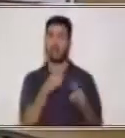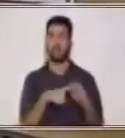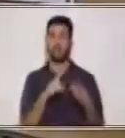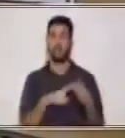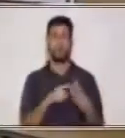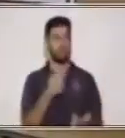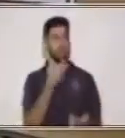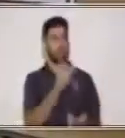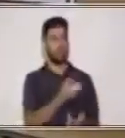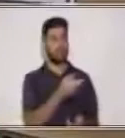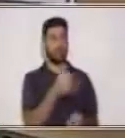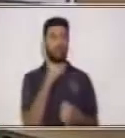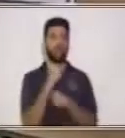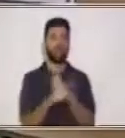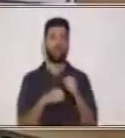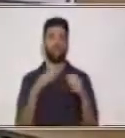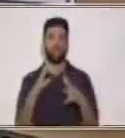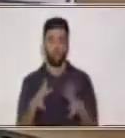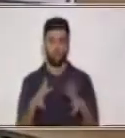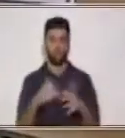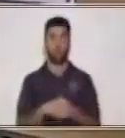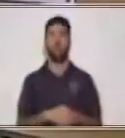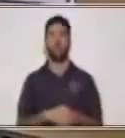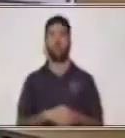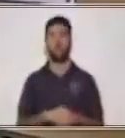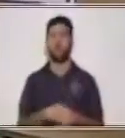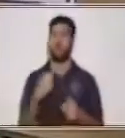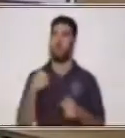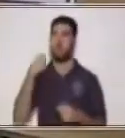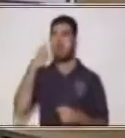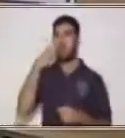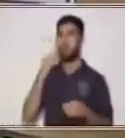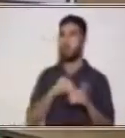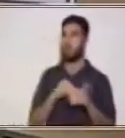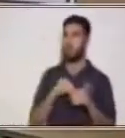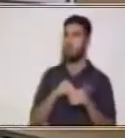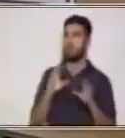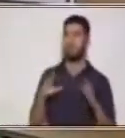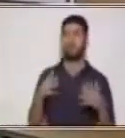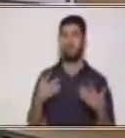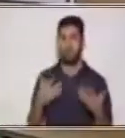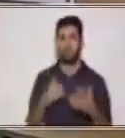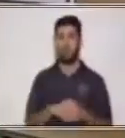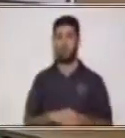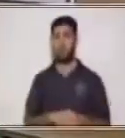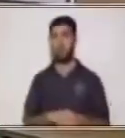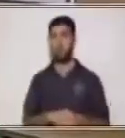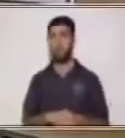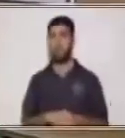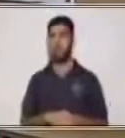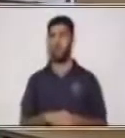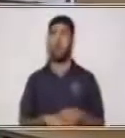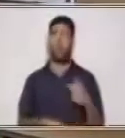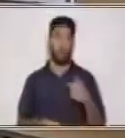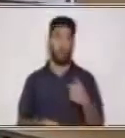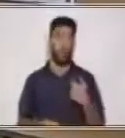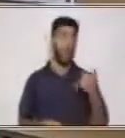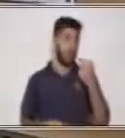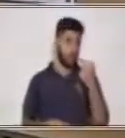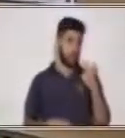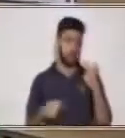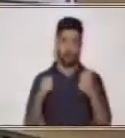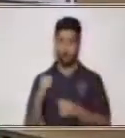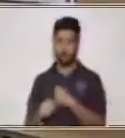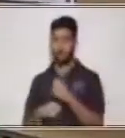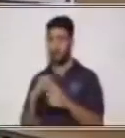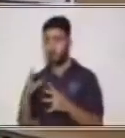que compre una fruta, entonces, ¿cómo le va a hacer para ahorrar? Que si compraba una galleta y una fruta, pues ya